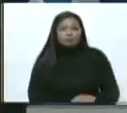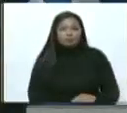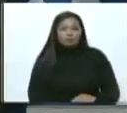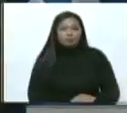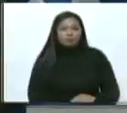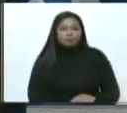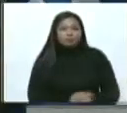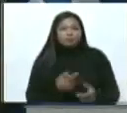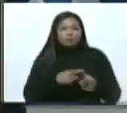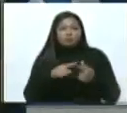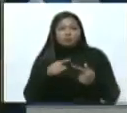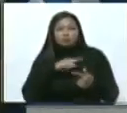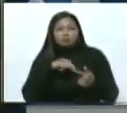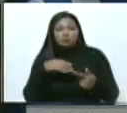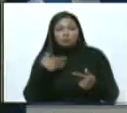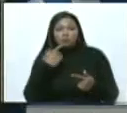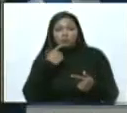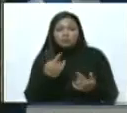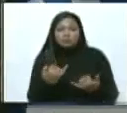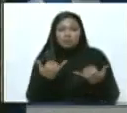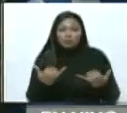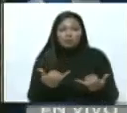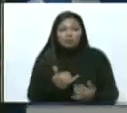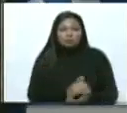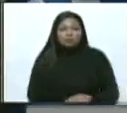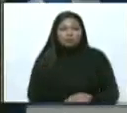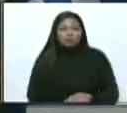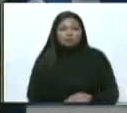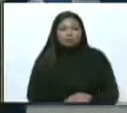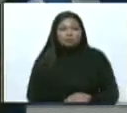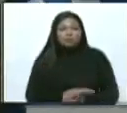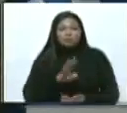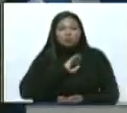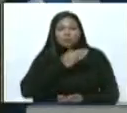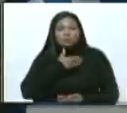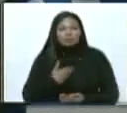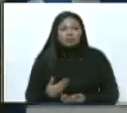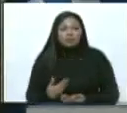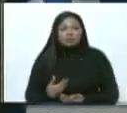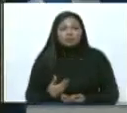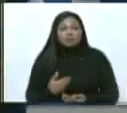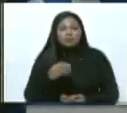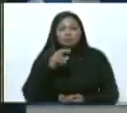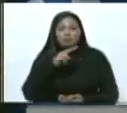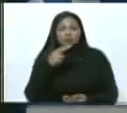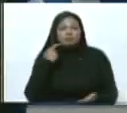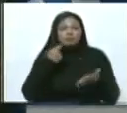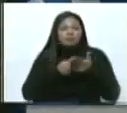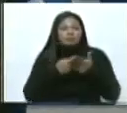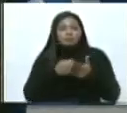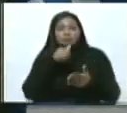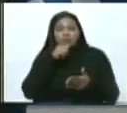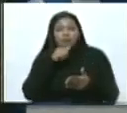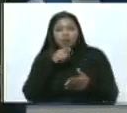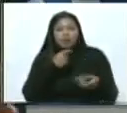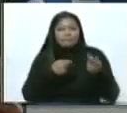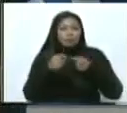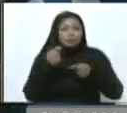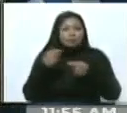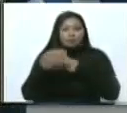Entonces, ¿de qué podemos hablar? Si al subpresidente Duque lo financió la